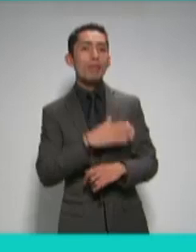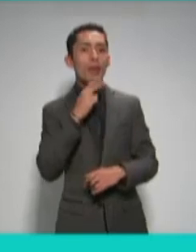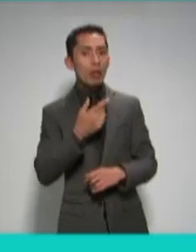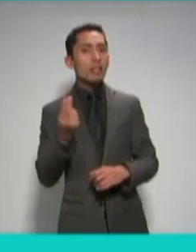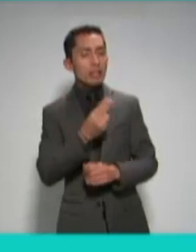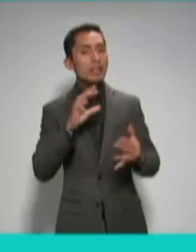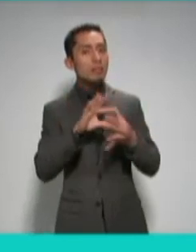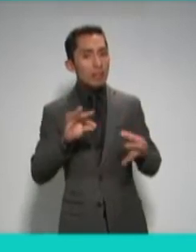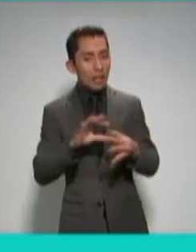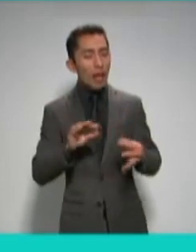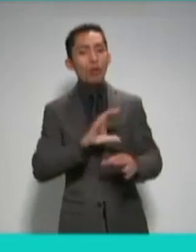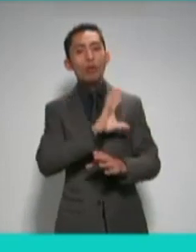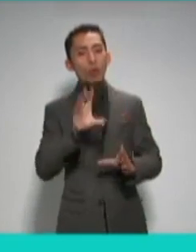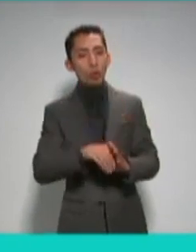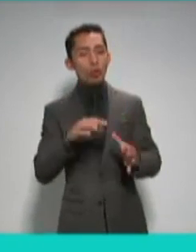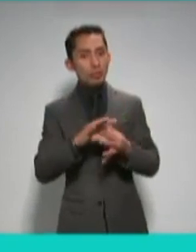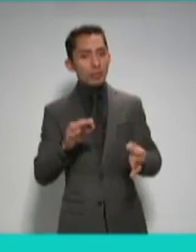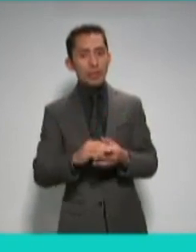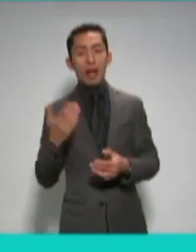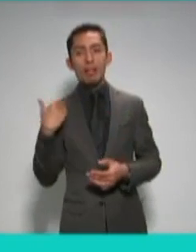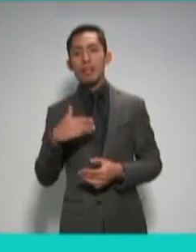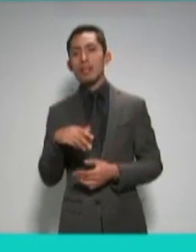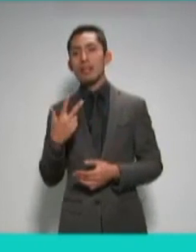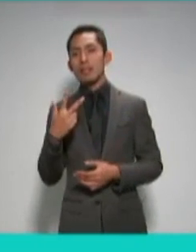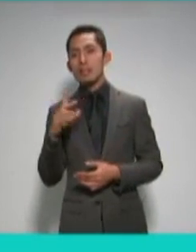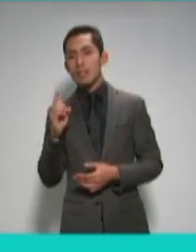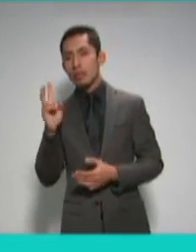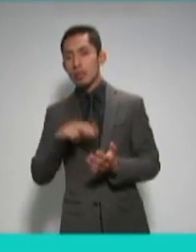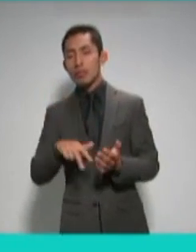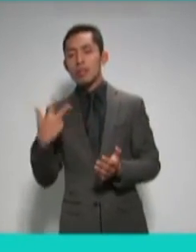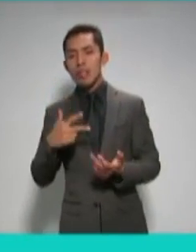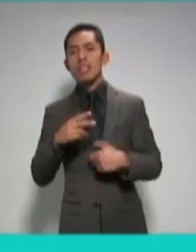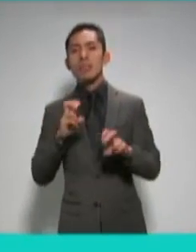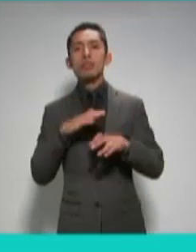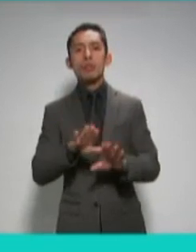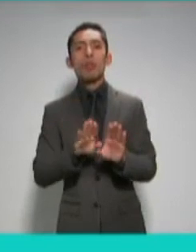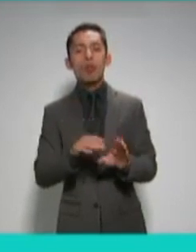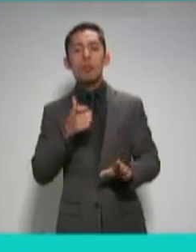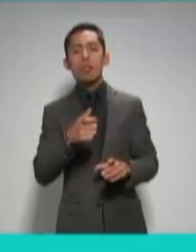certificado de dictamen evaluatorio emitido el 13 de diciembre del 2013 sobre la unidad económica de